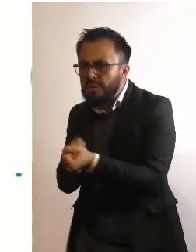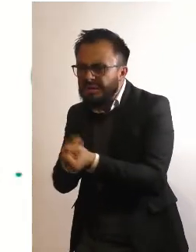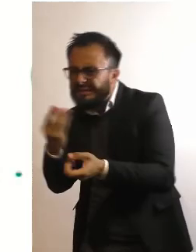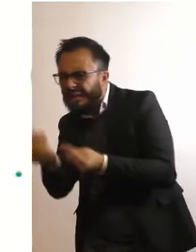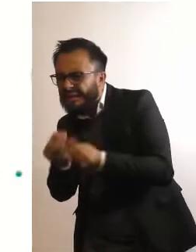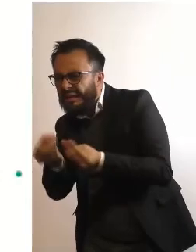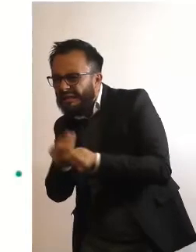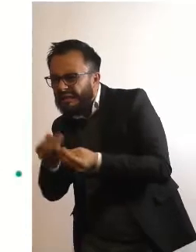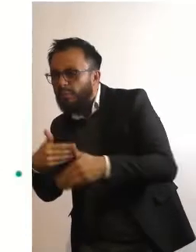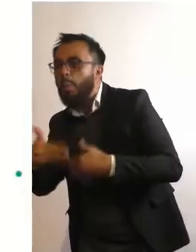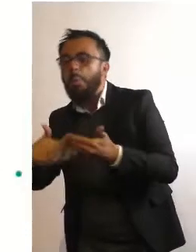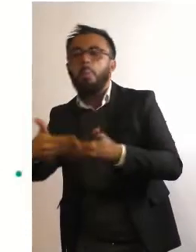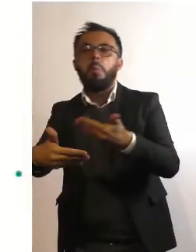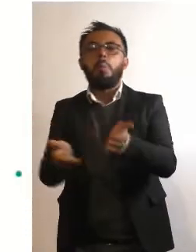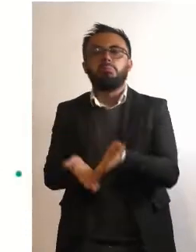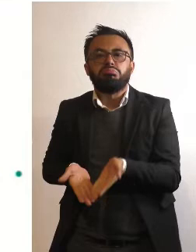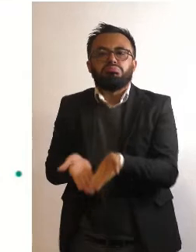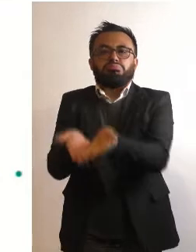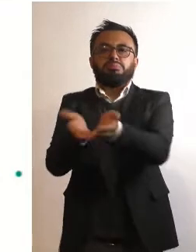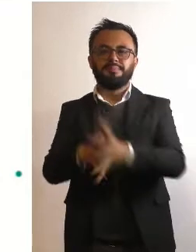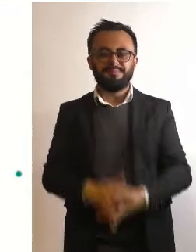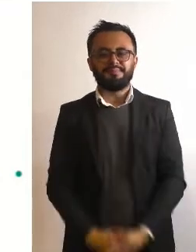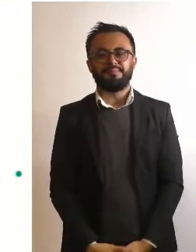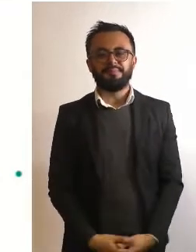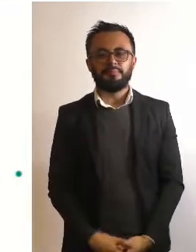La siguiente, por favor.